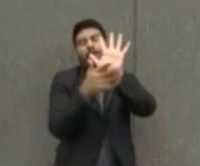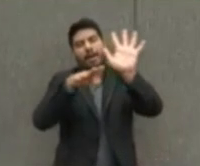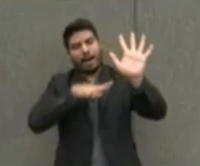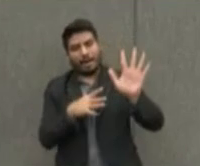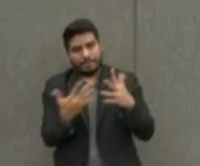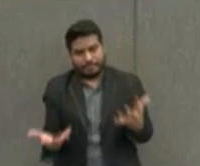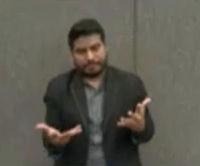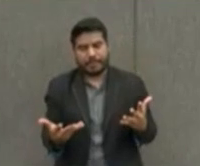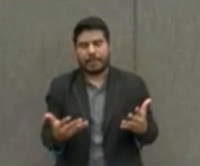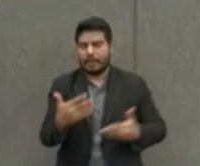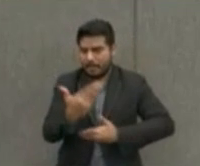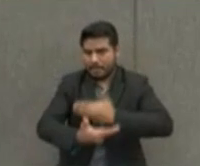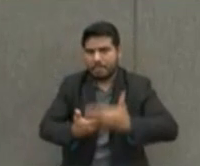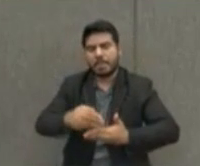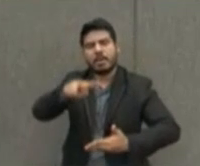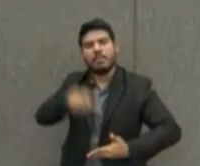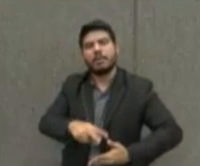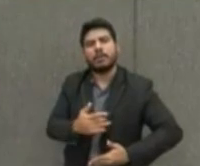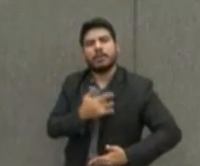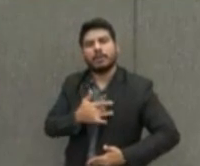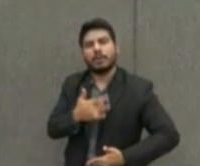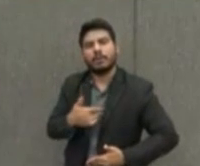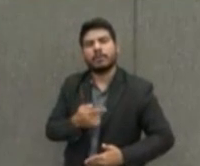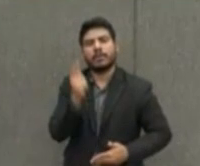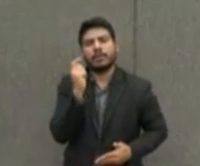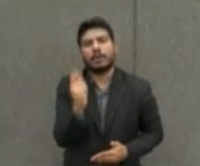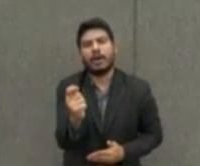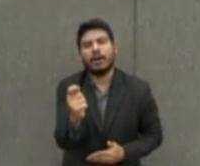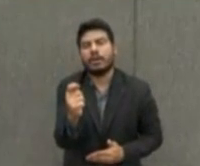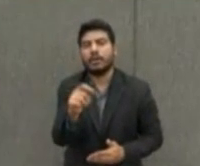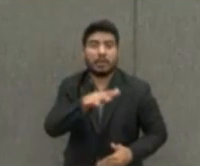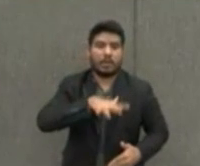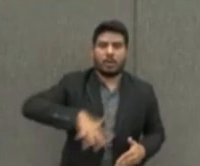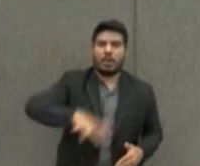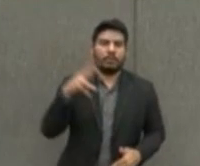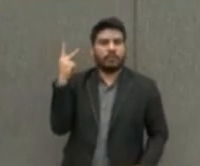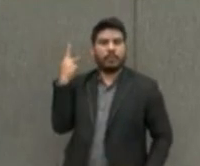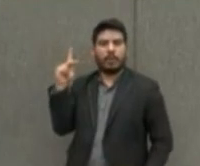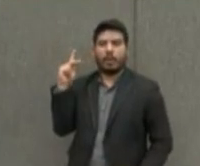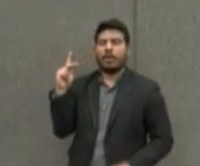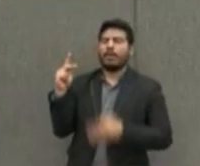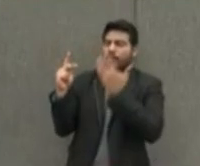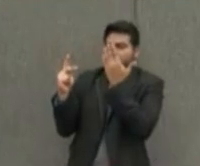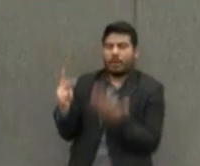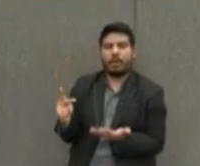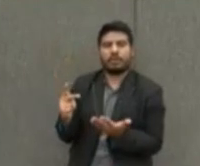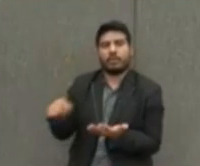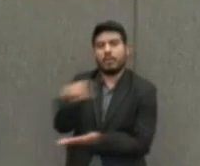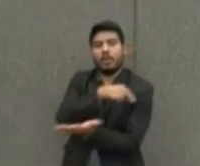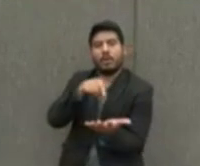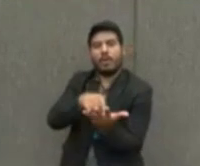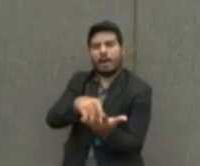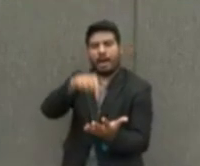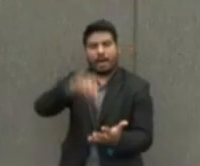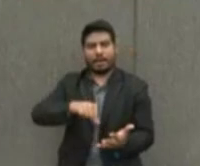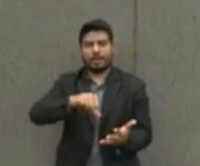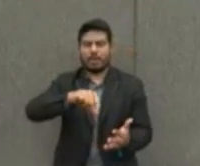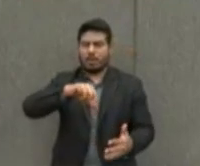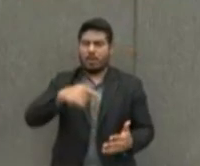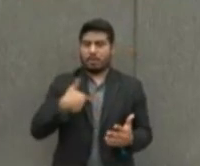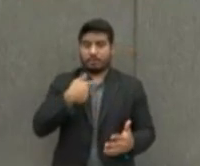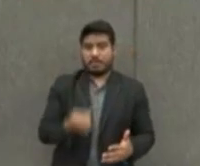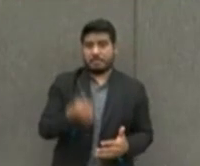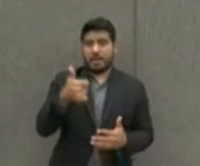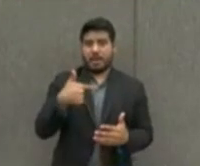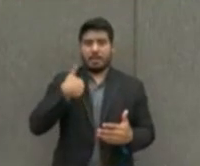especial merece la distinción de que sea puebla la sede de este gran evento